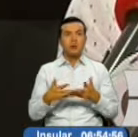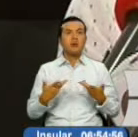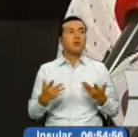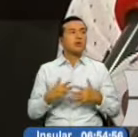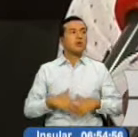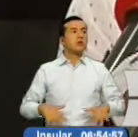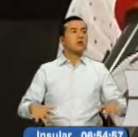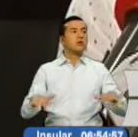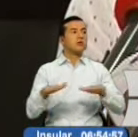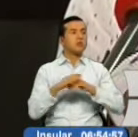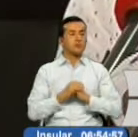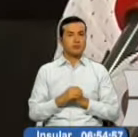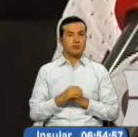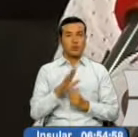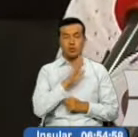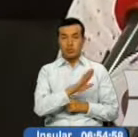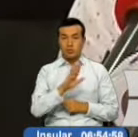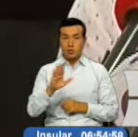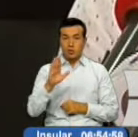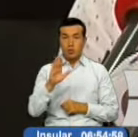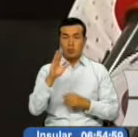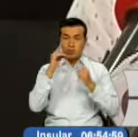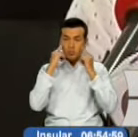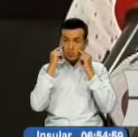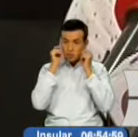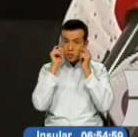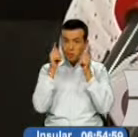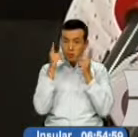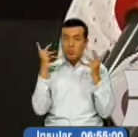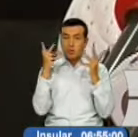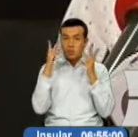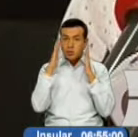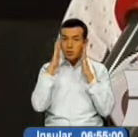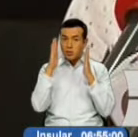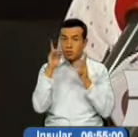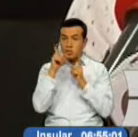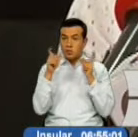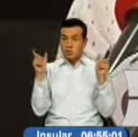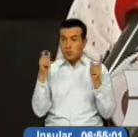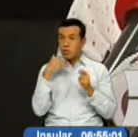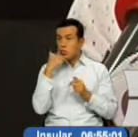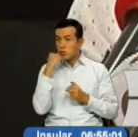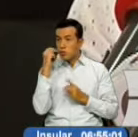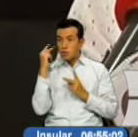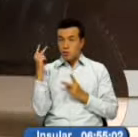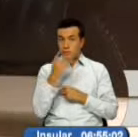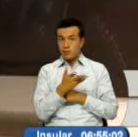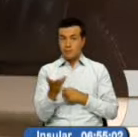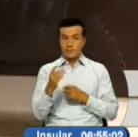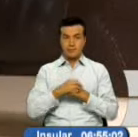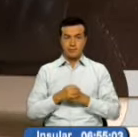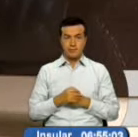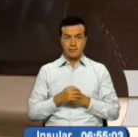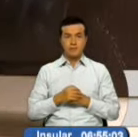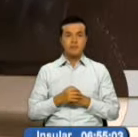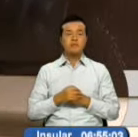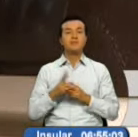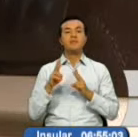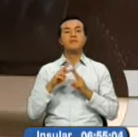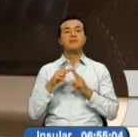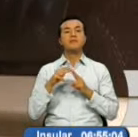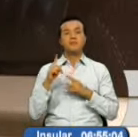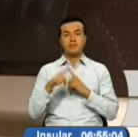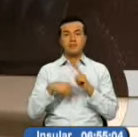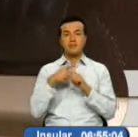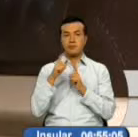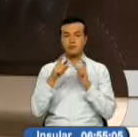el territorio, son los que van a dar respuesta a estas alertas que se generen por estos dispositivos. A esta alternativa pueden